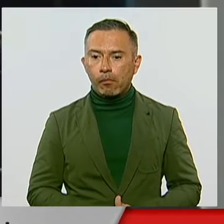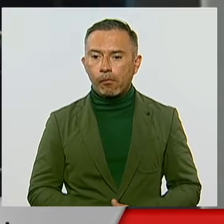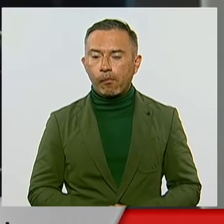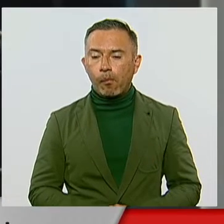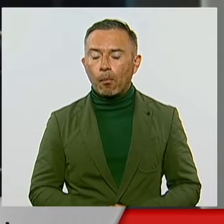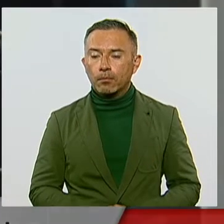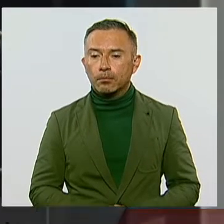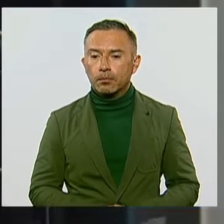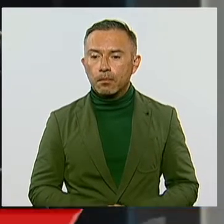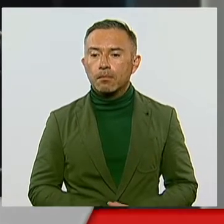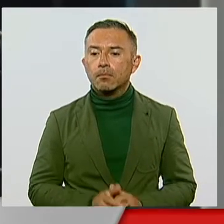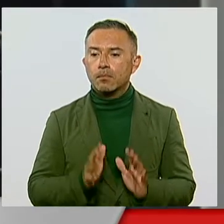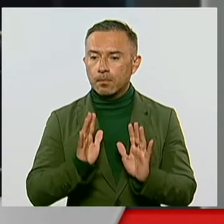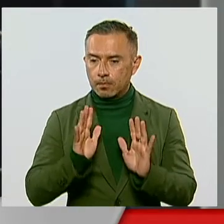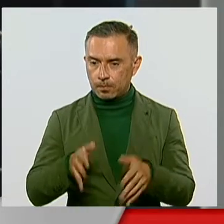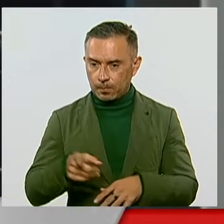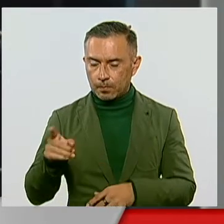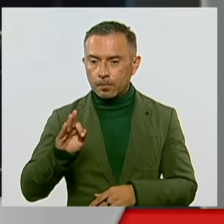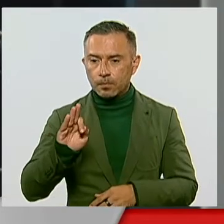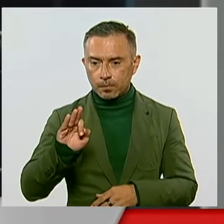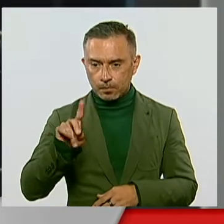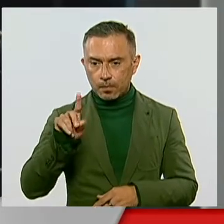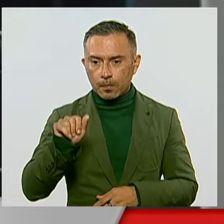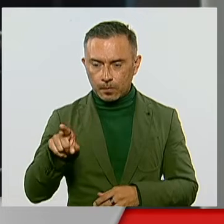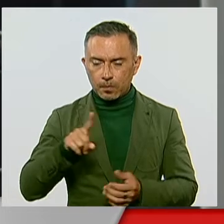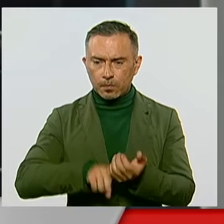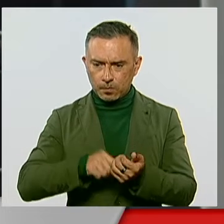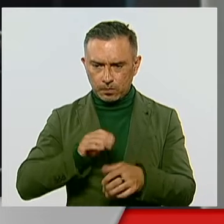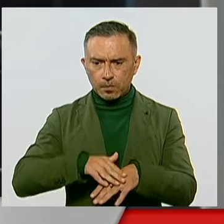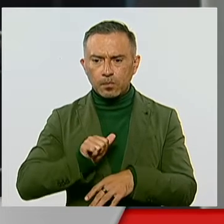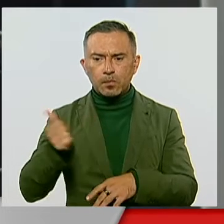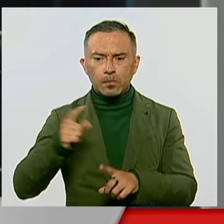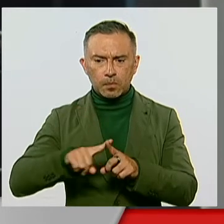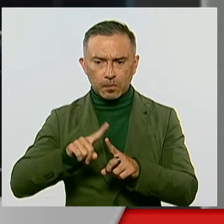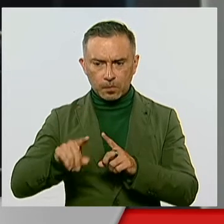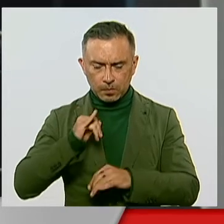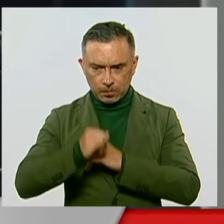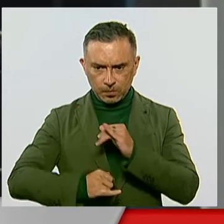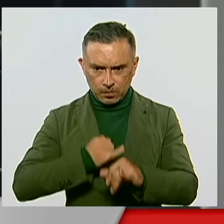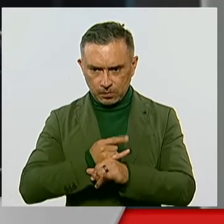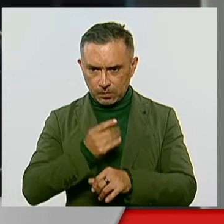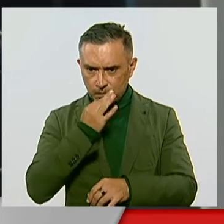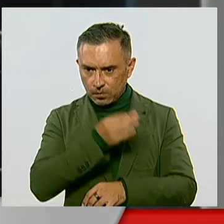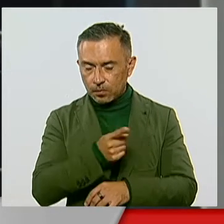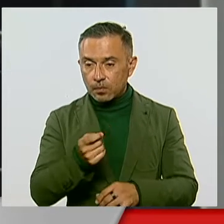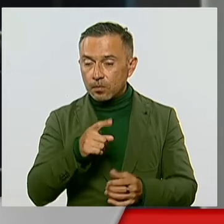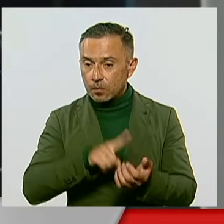Ya se ha reportado por la FDA y otros organismos internacionales que es una sustancia